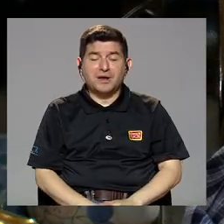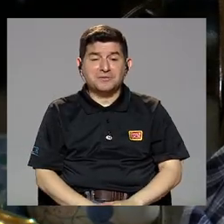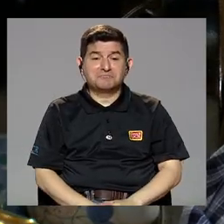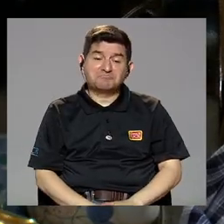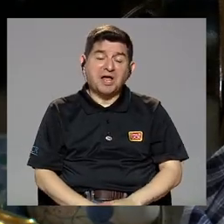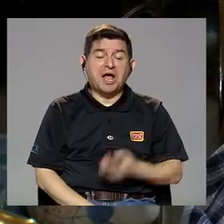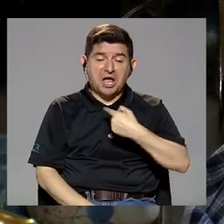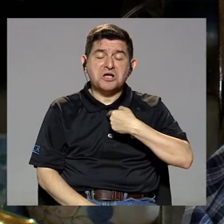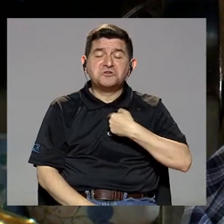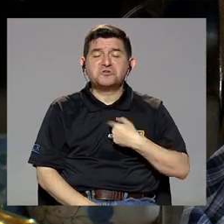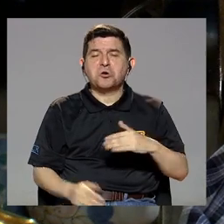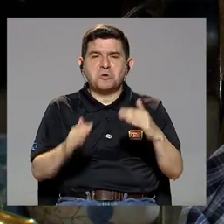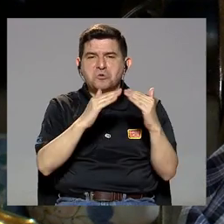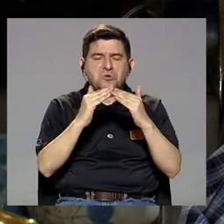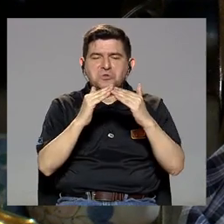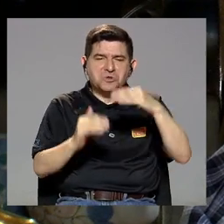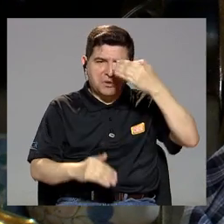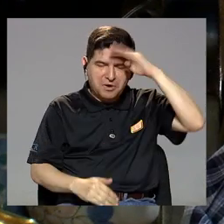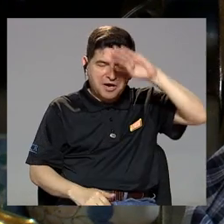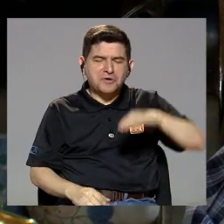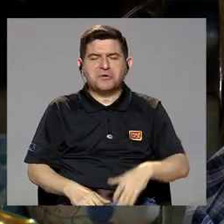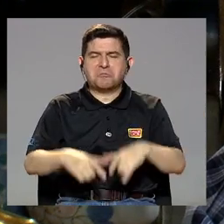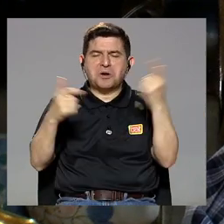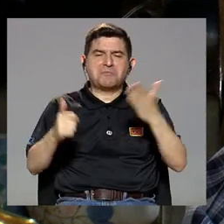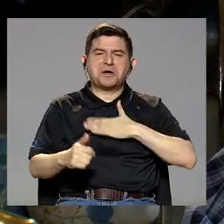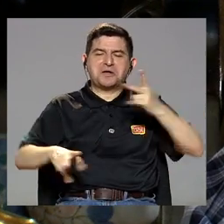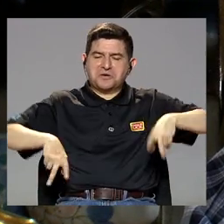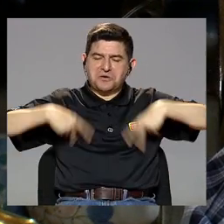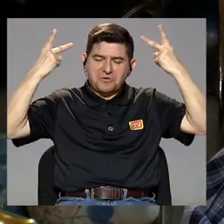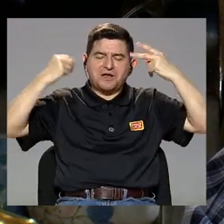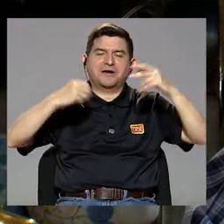ahí está la mayoría de la vida